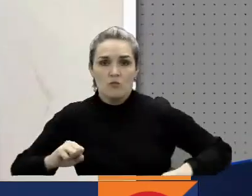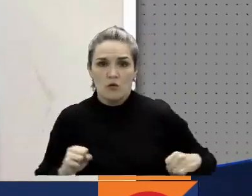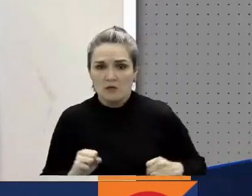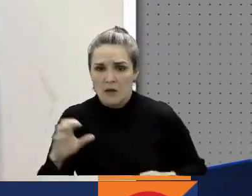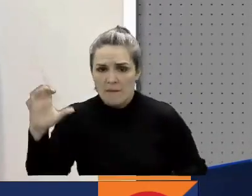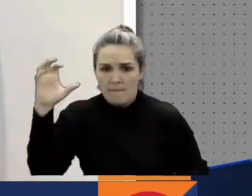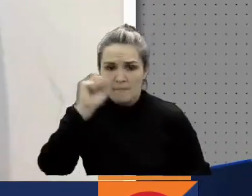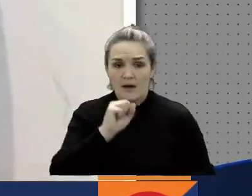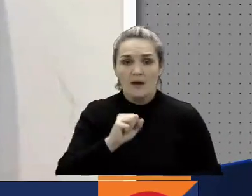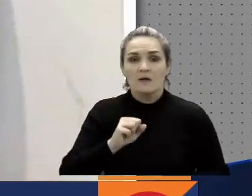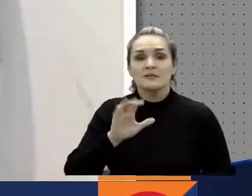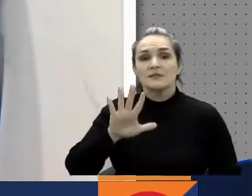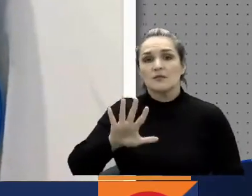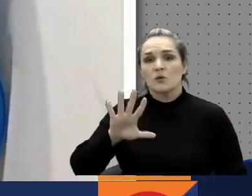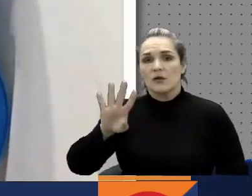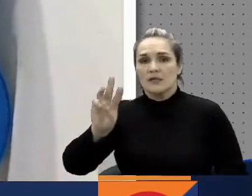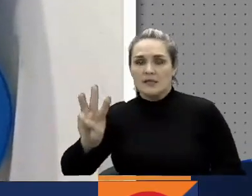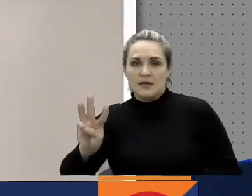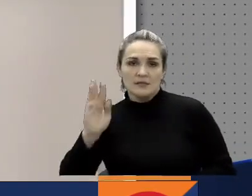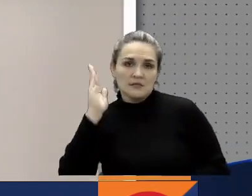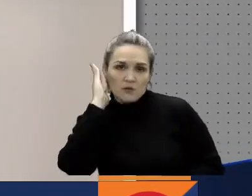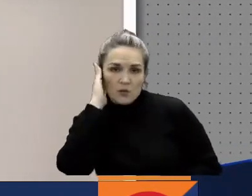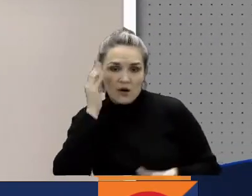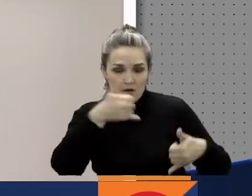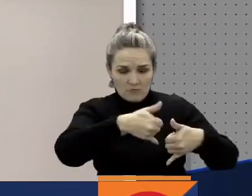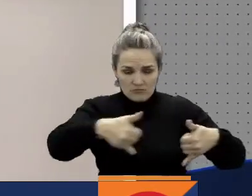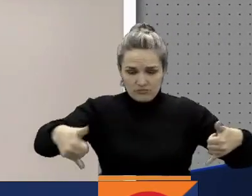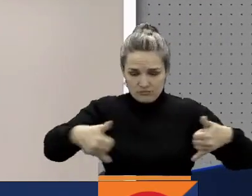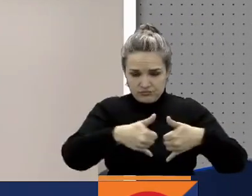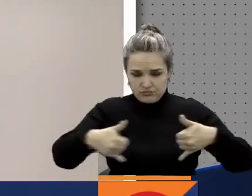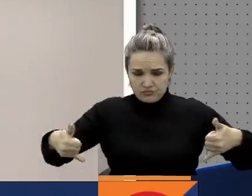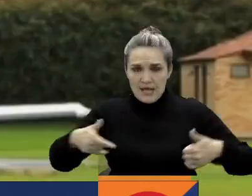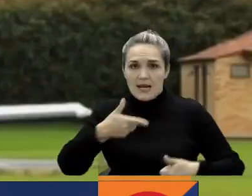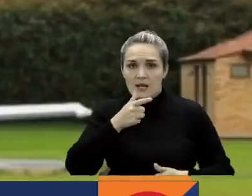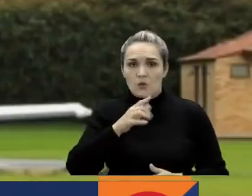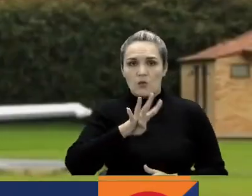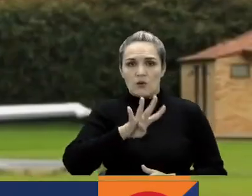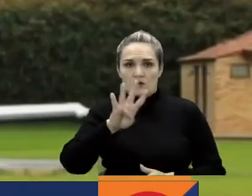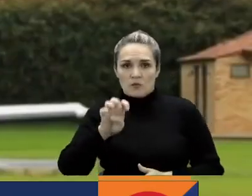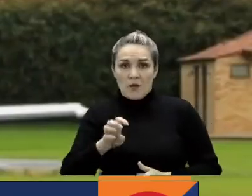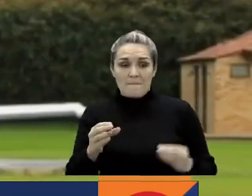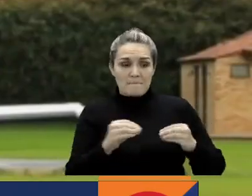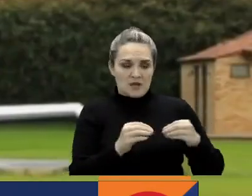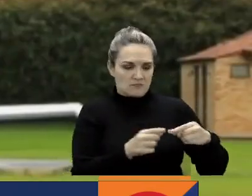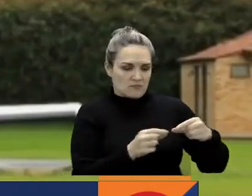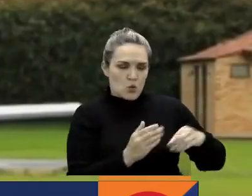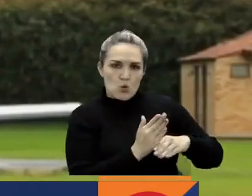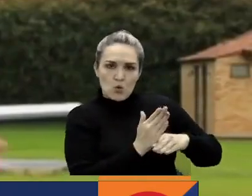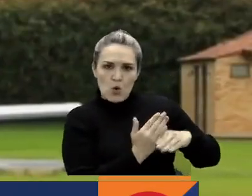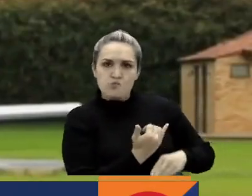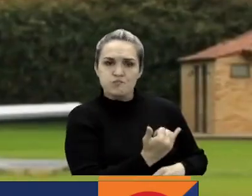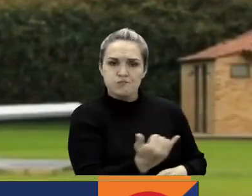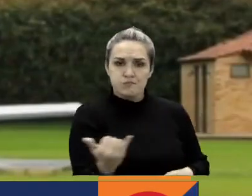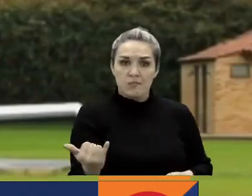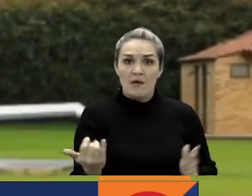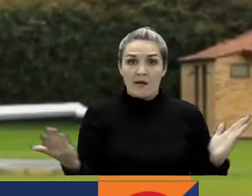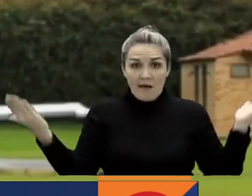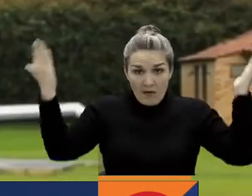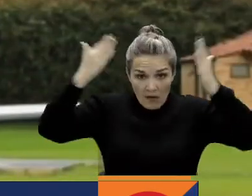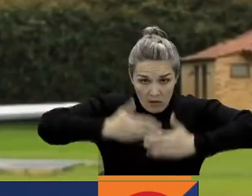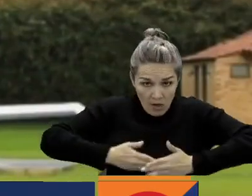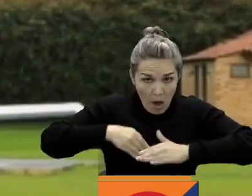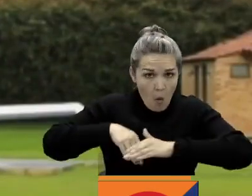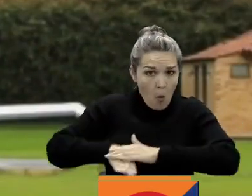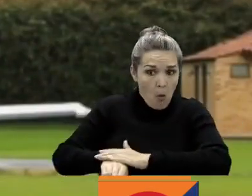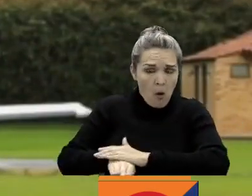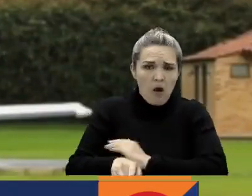de 53 celulares, 49 botellas de licor y varias armas blancas. Hemos podido detectar nuevas técnicas, camuflajes y demás,